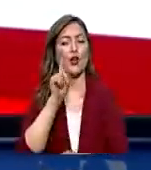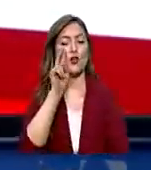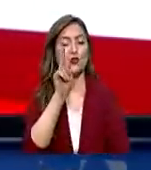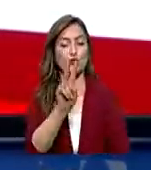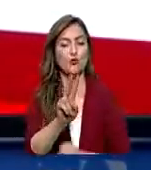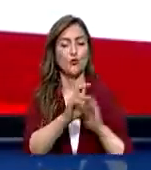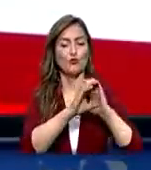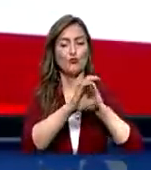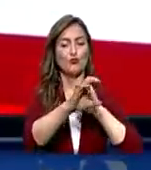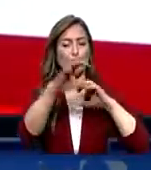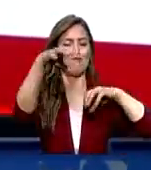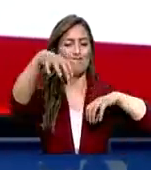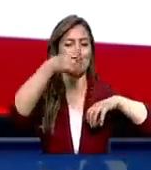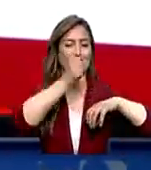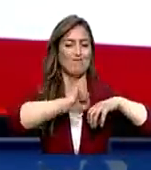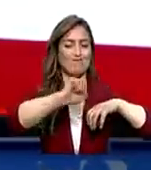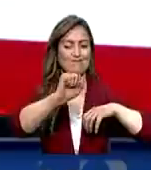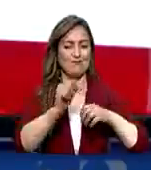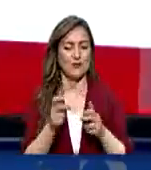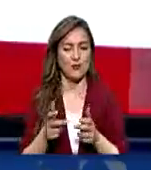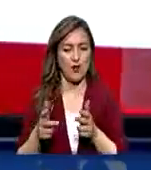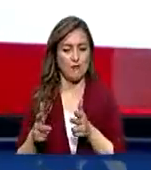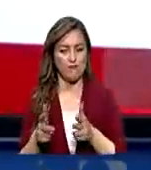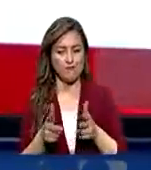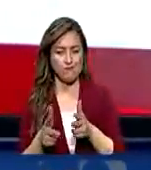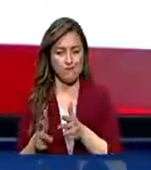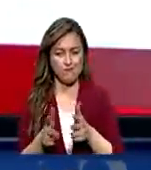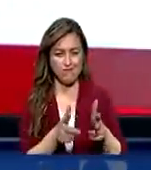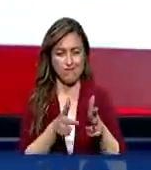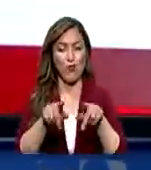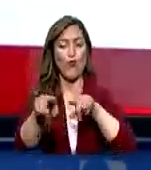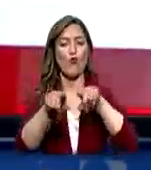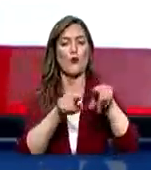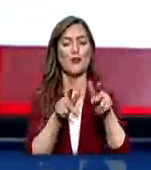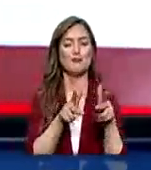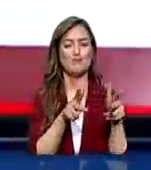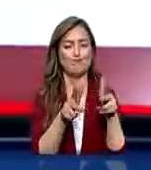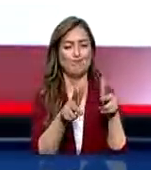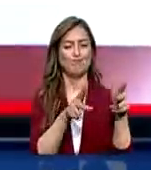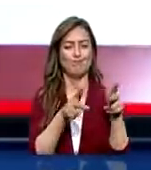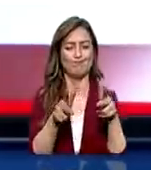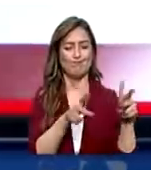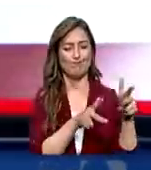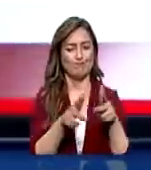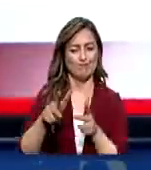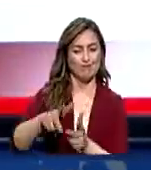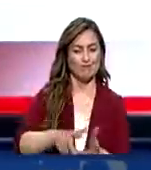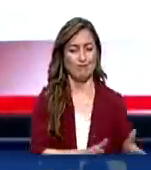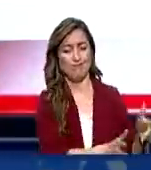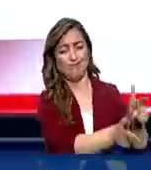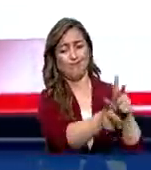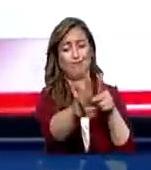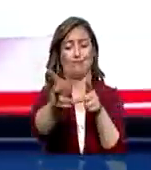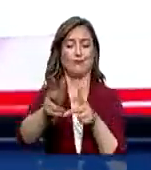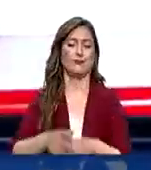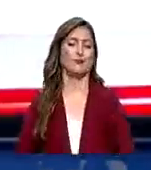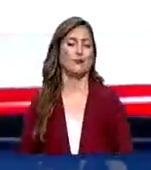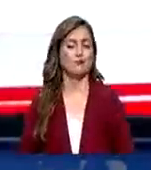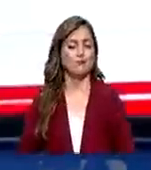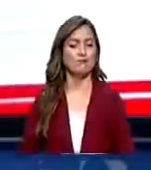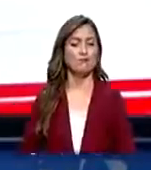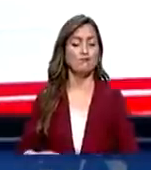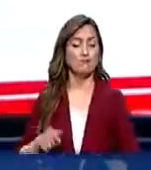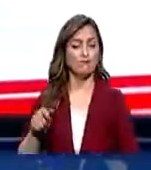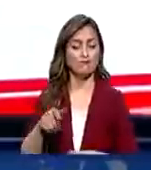de 2 unidades de transporte interprovincial en la vía Baños Puyo. Además, el mal estado de las calles en la capital y las fugas de agua